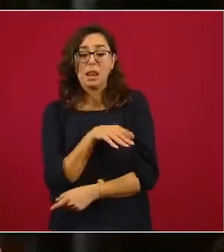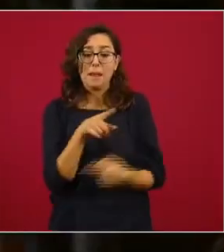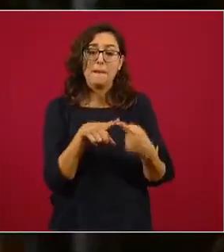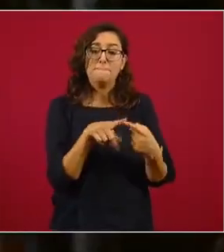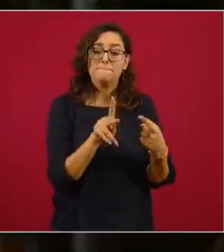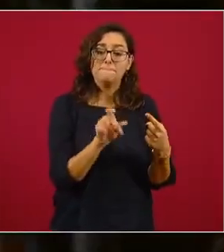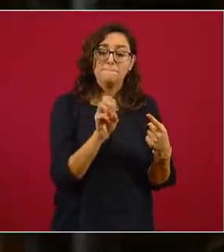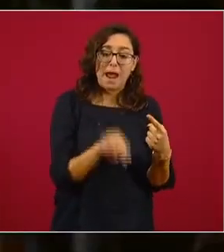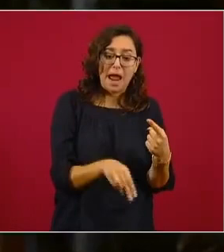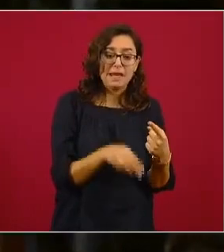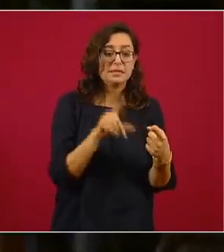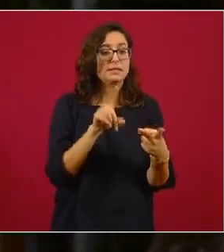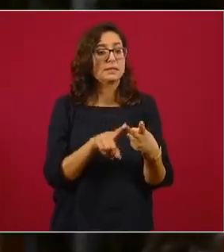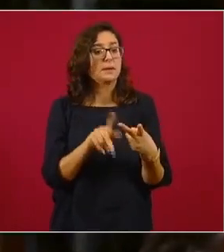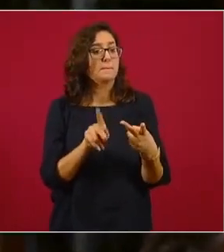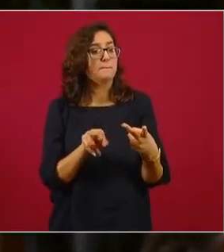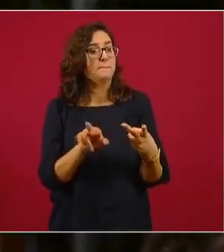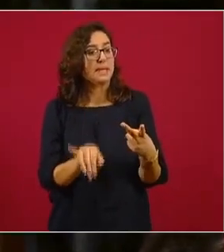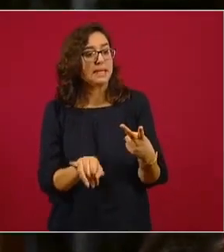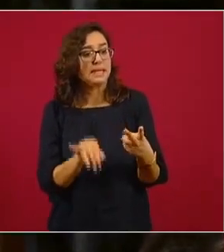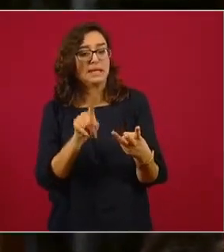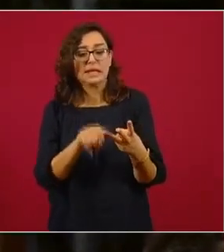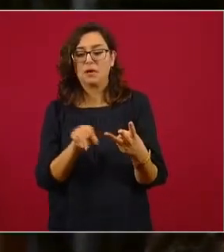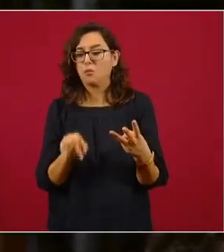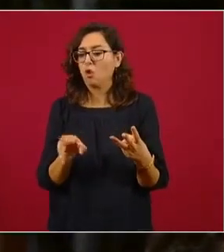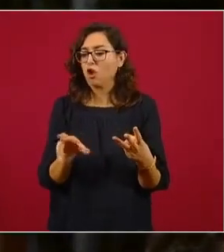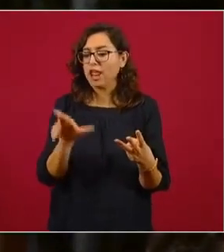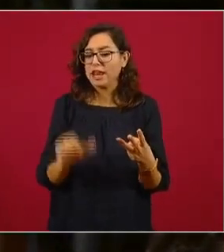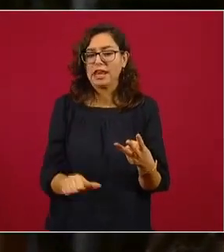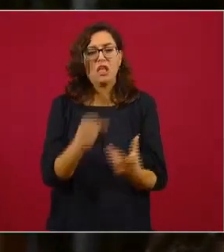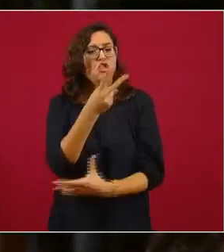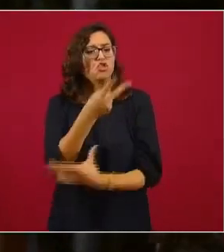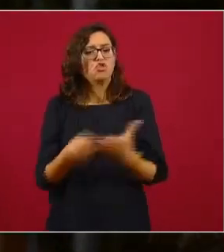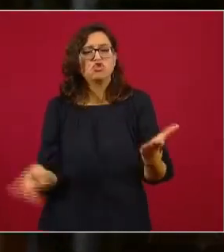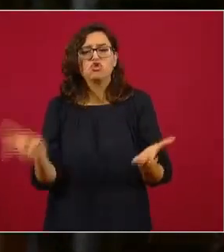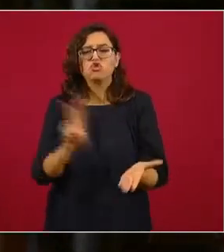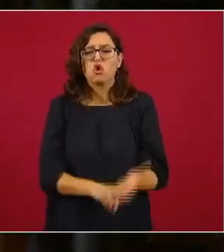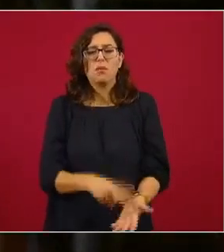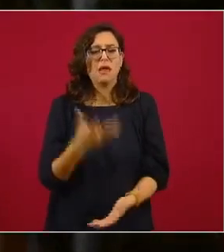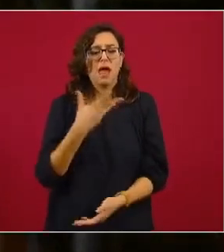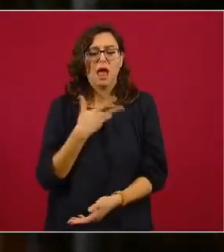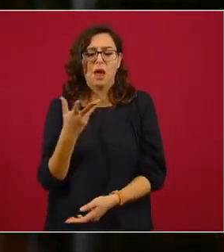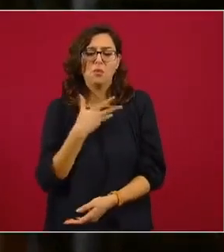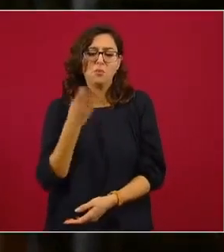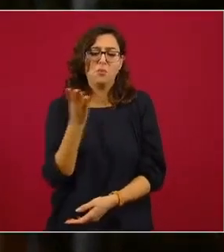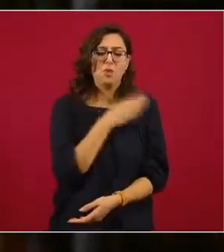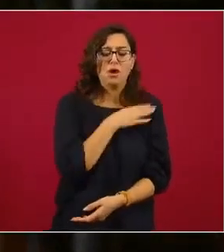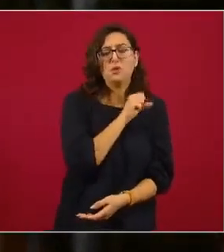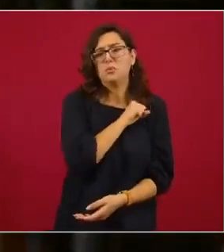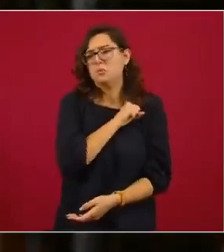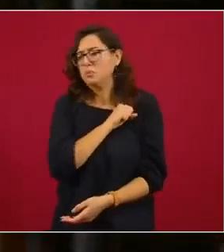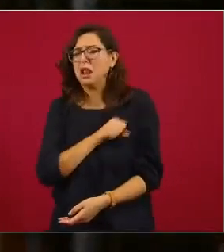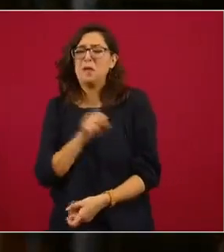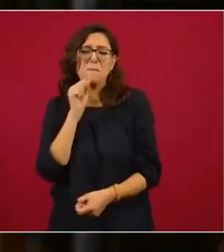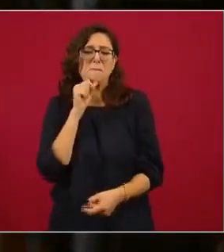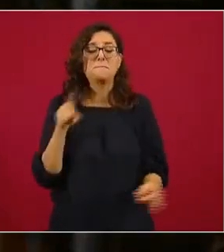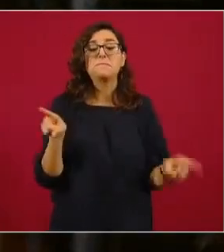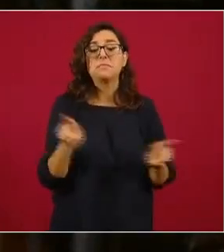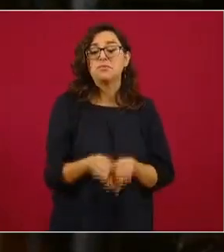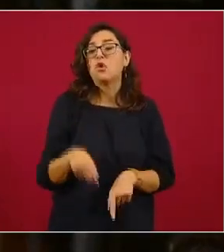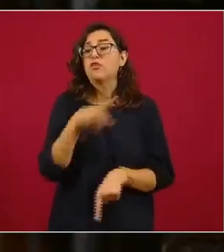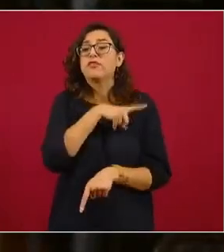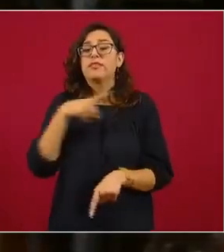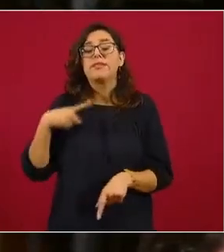Morena. La solución será el que aprenda a convivir con sus diferentes. Presidente, el mensaje que usted debe de